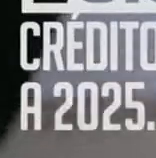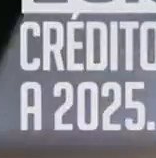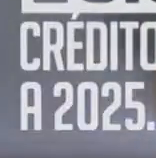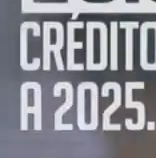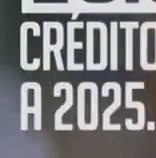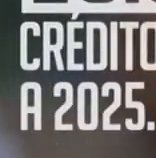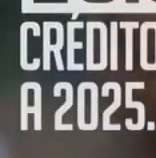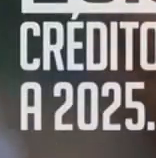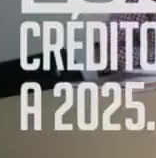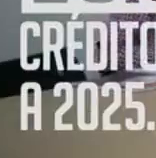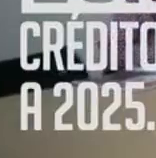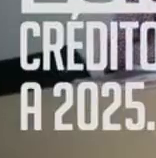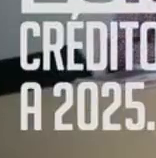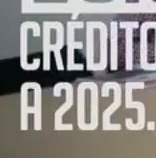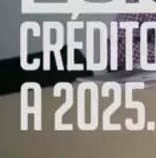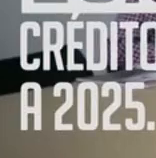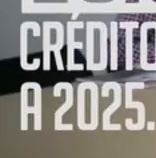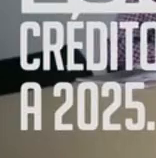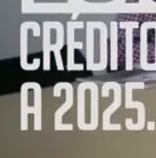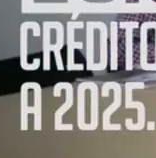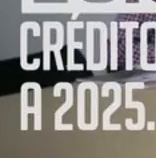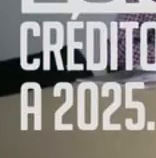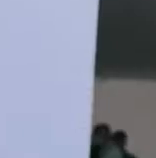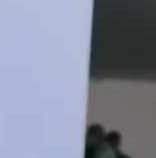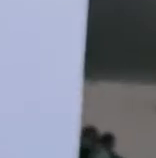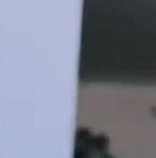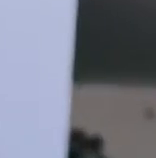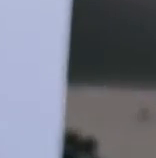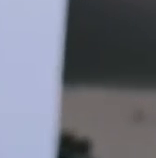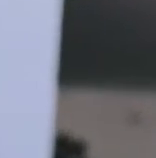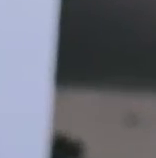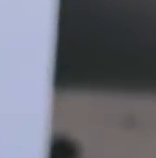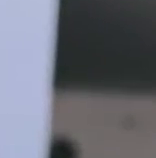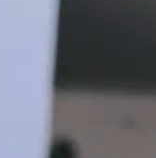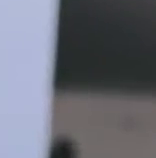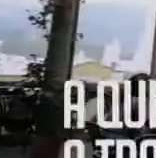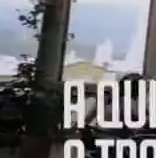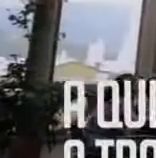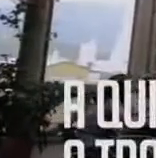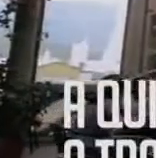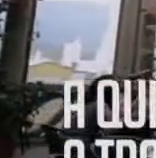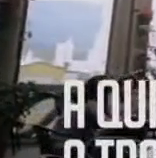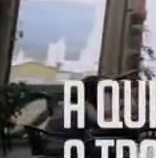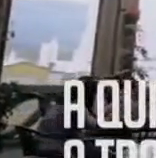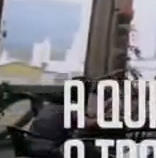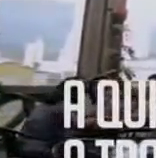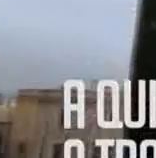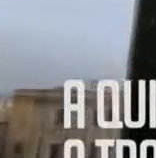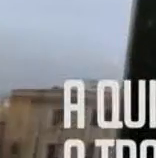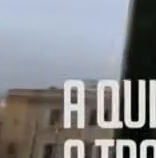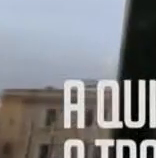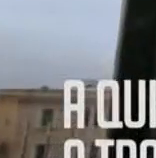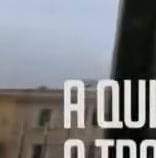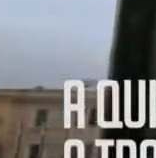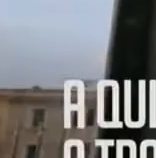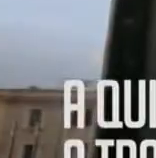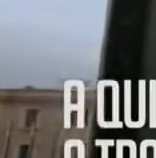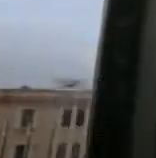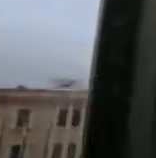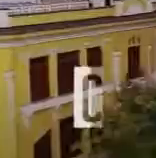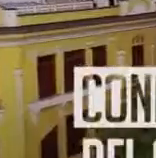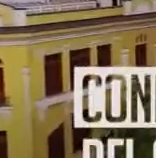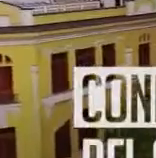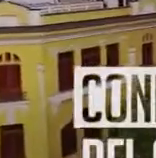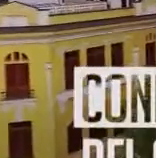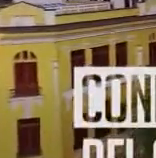La meta es entregar más de 28 mil créditos beca a 2025. Regresé, me vinculé a Corpo Ica y trabajo en la identificación de actores